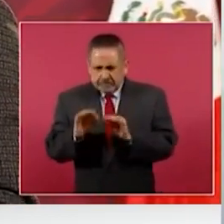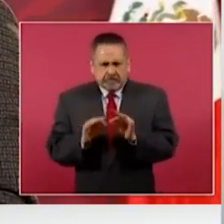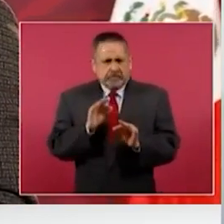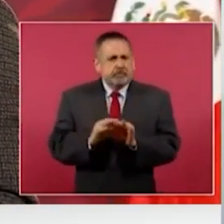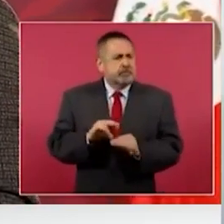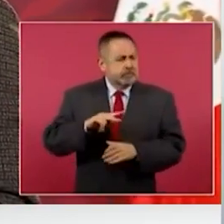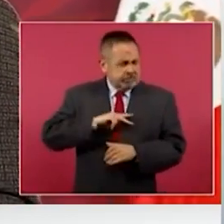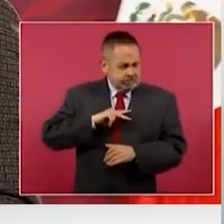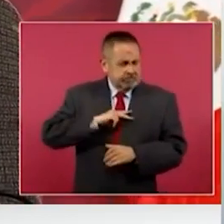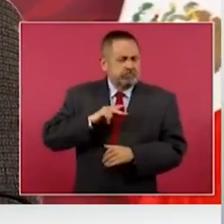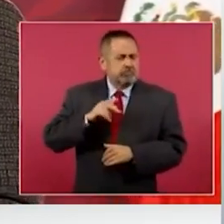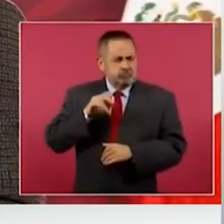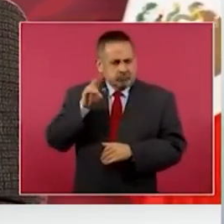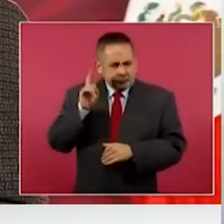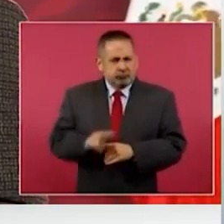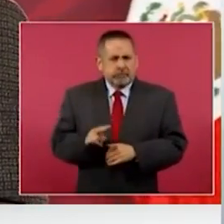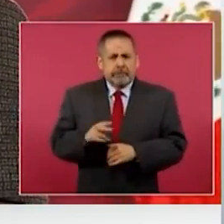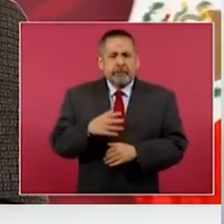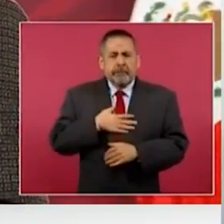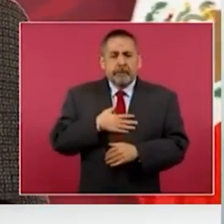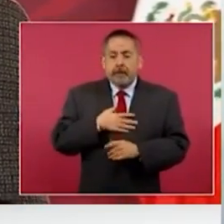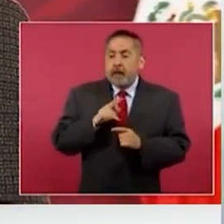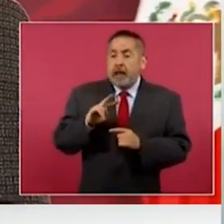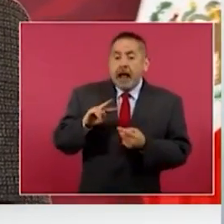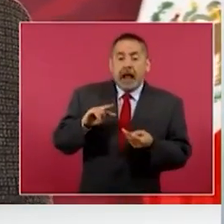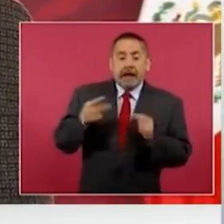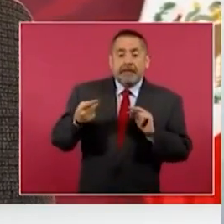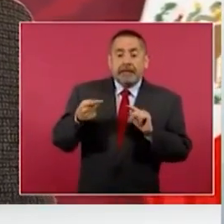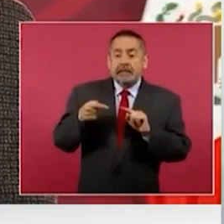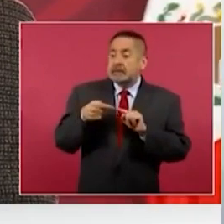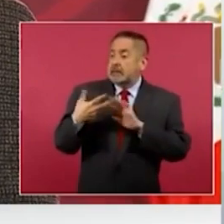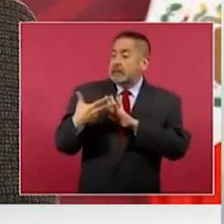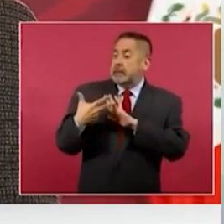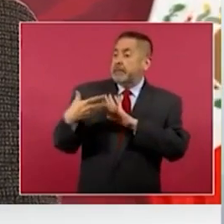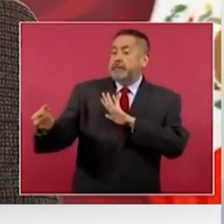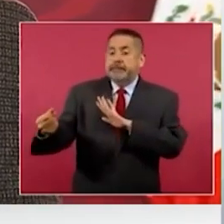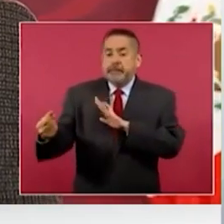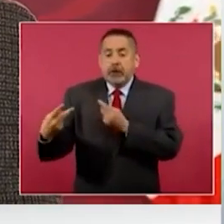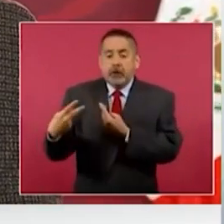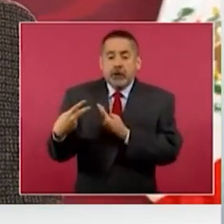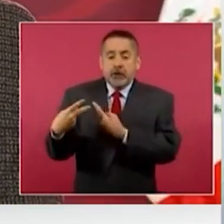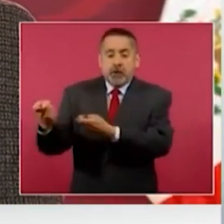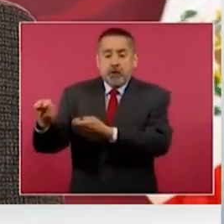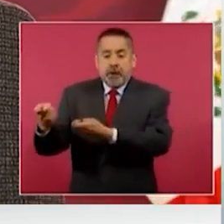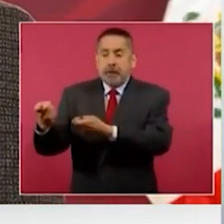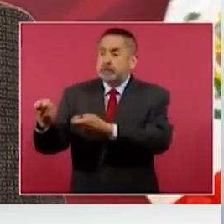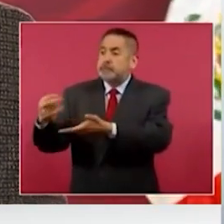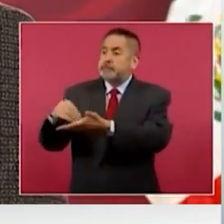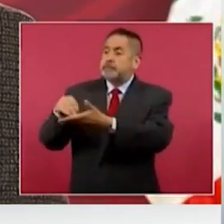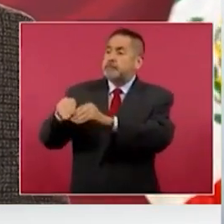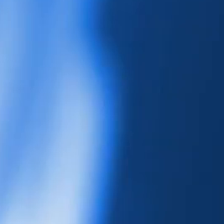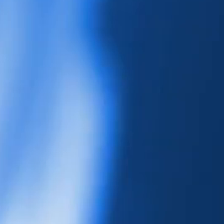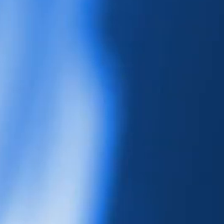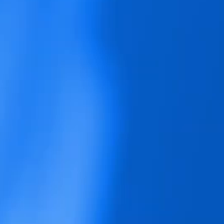dar un mayor tiempo de descanso a los trabajadores, pues considera que el sueño es lo más reparador que hay.